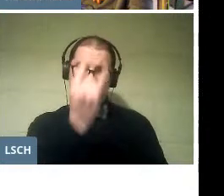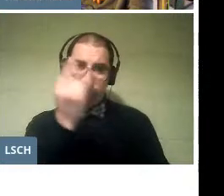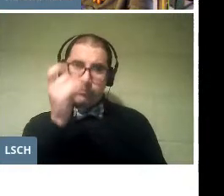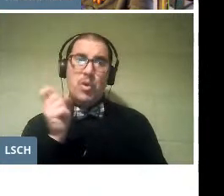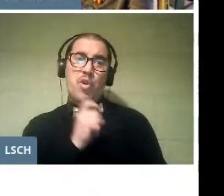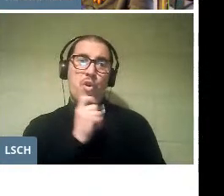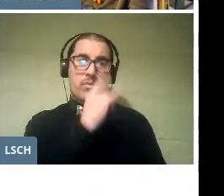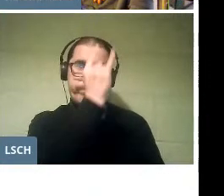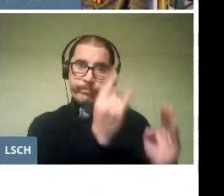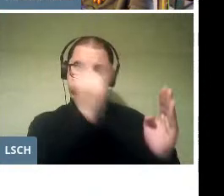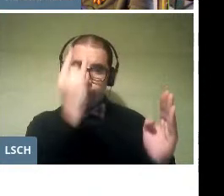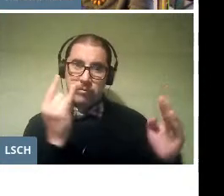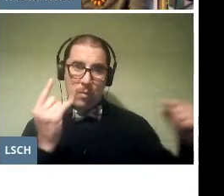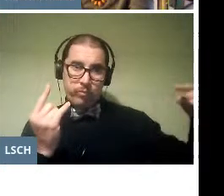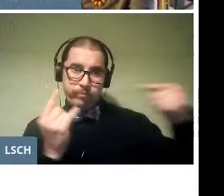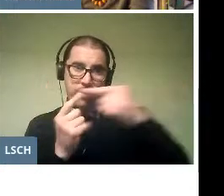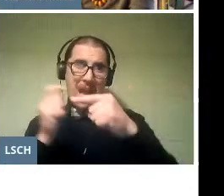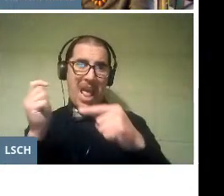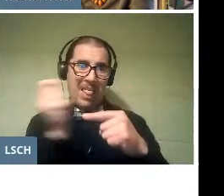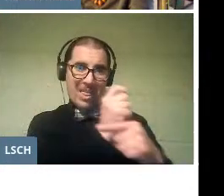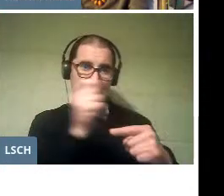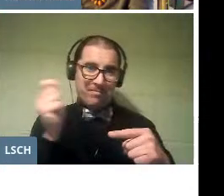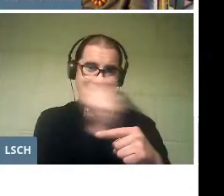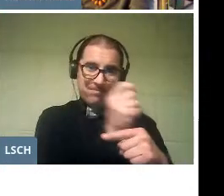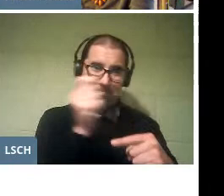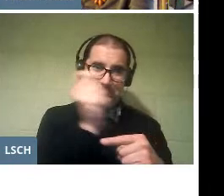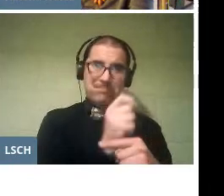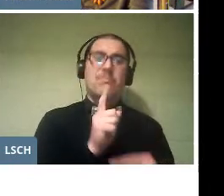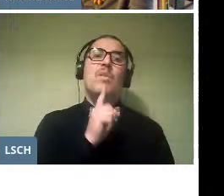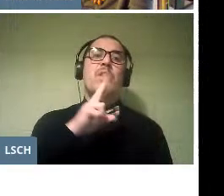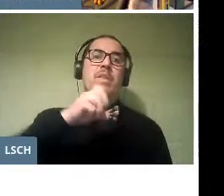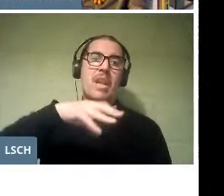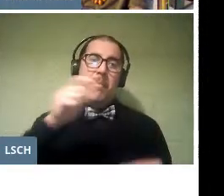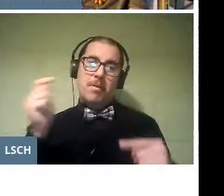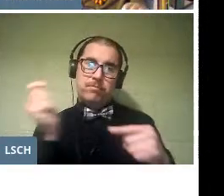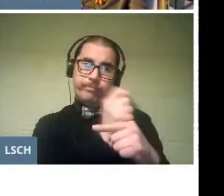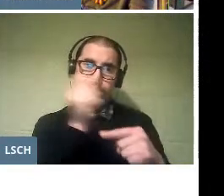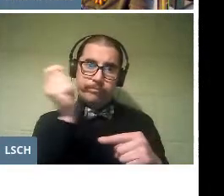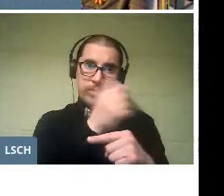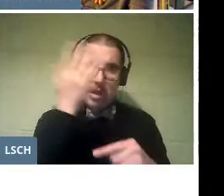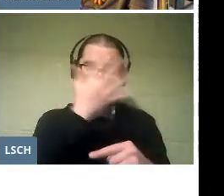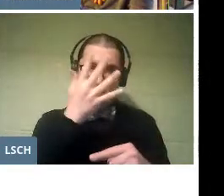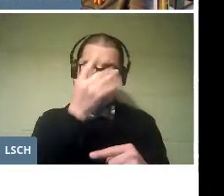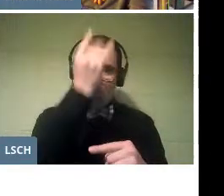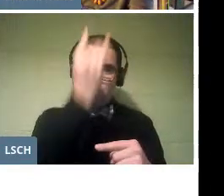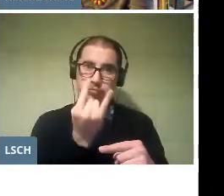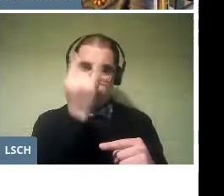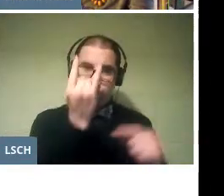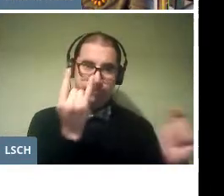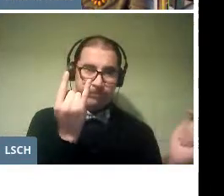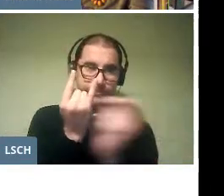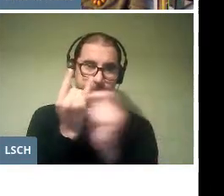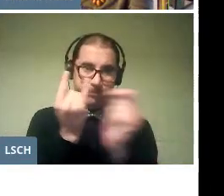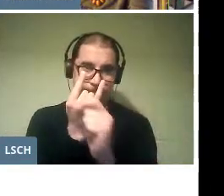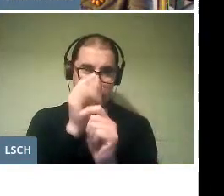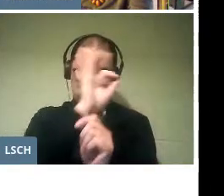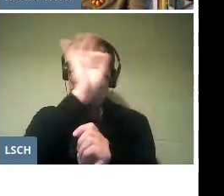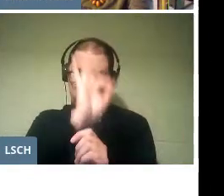van entrecruzando con la trama en negro y va generando este diseño